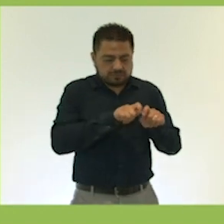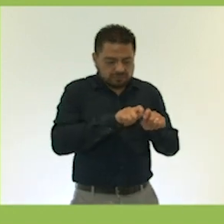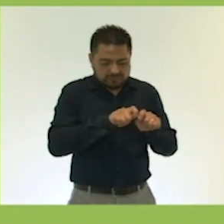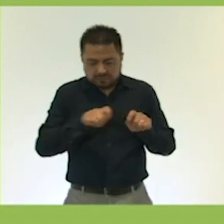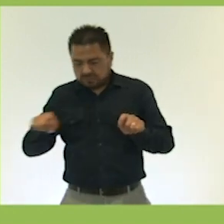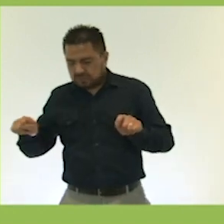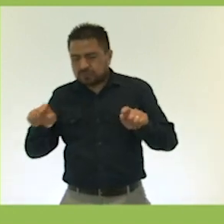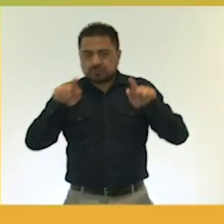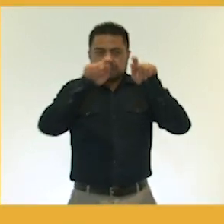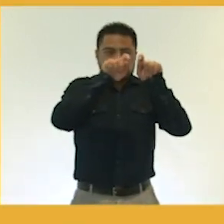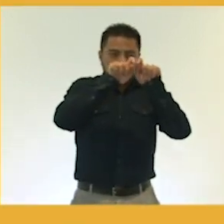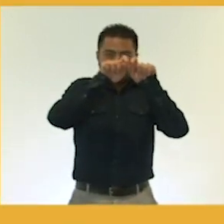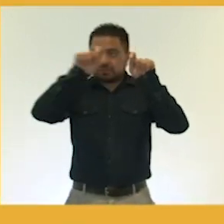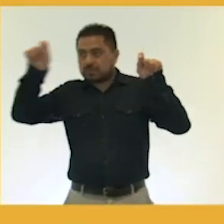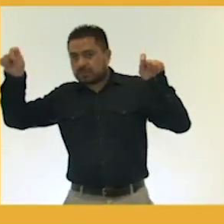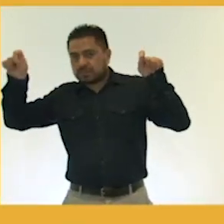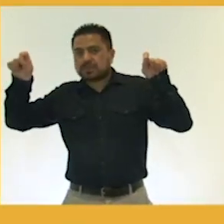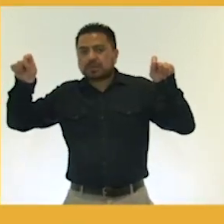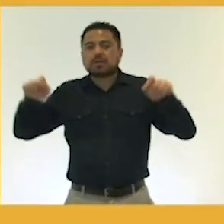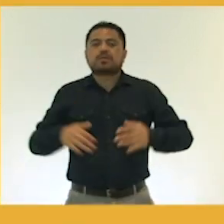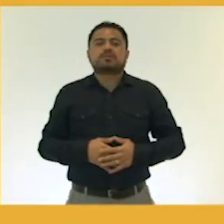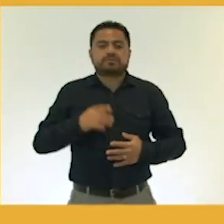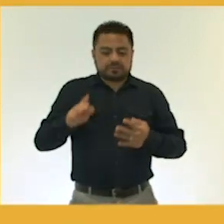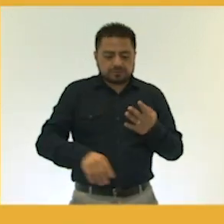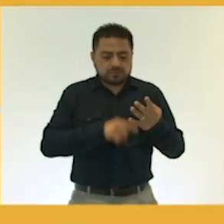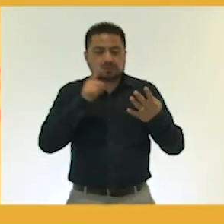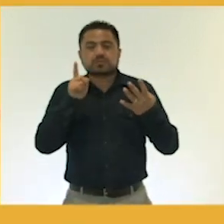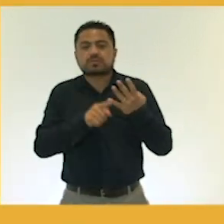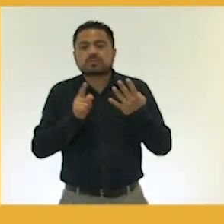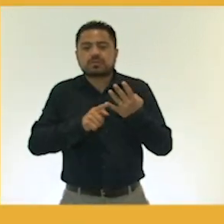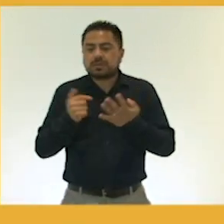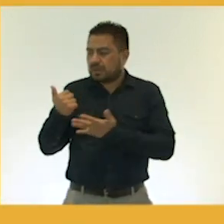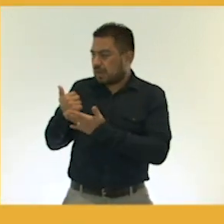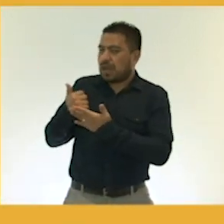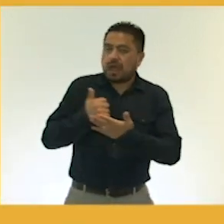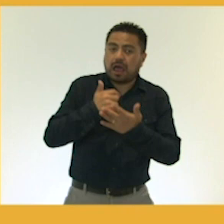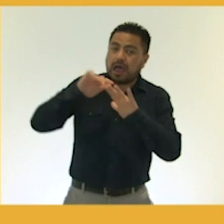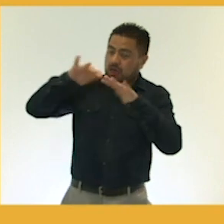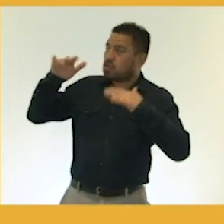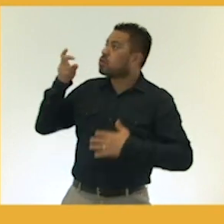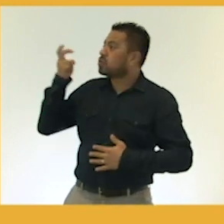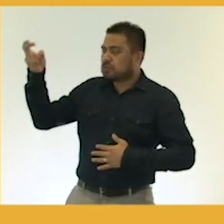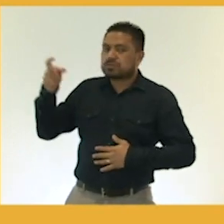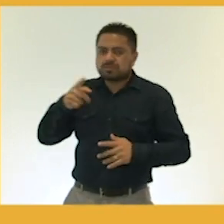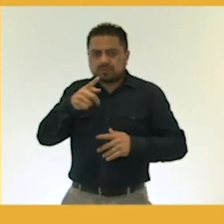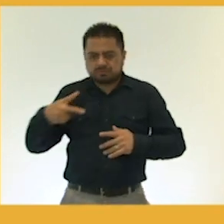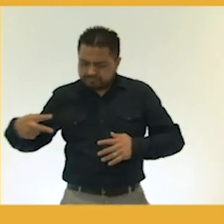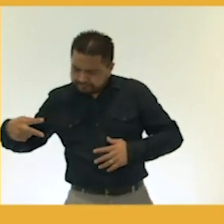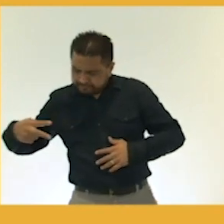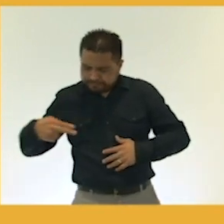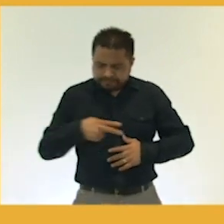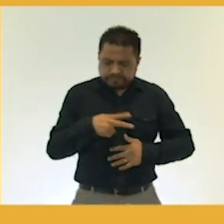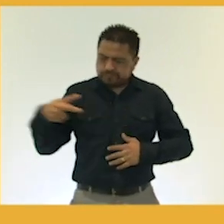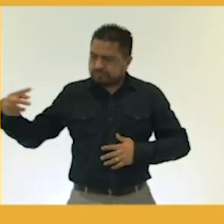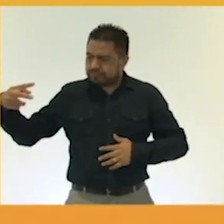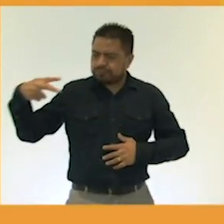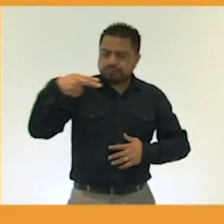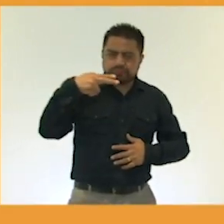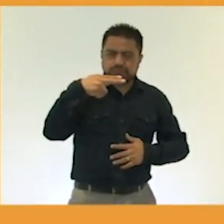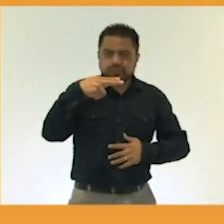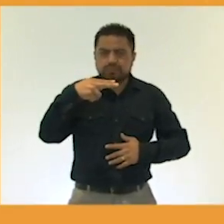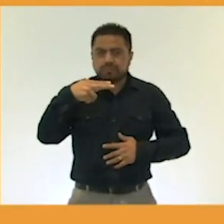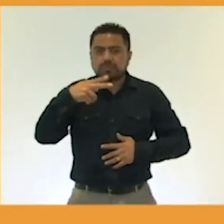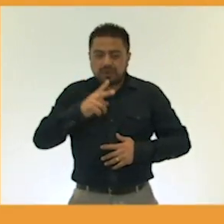horizontal entre los dos puntos. 4. Con ayuda de un adulto, corta sobre la línea horizontal que